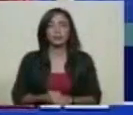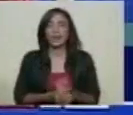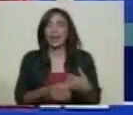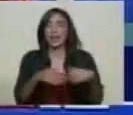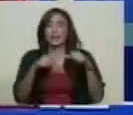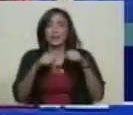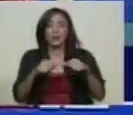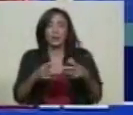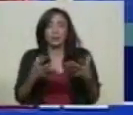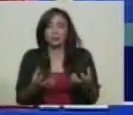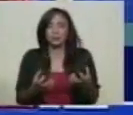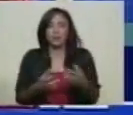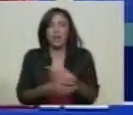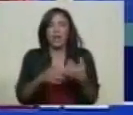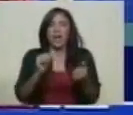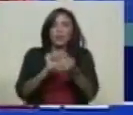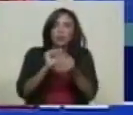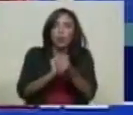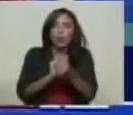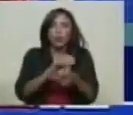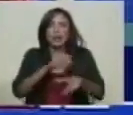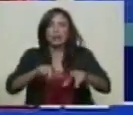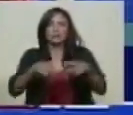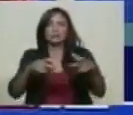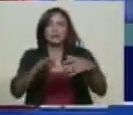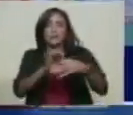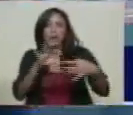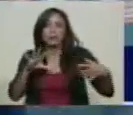indestructible, inexpugnable,